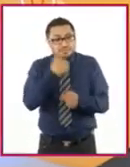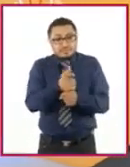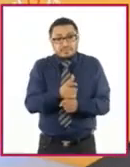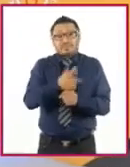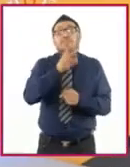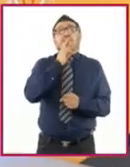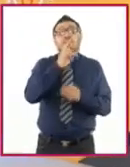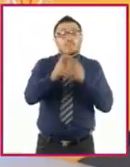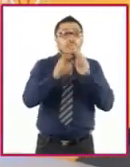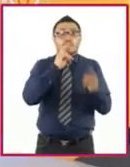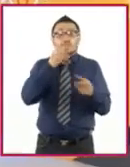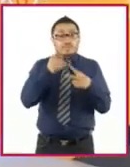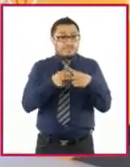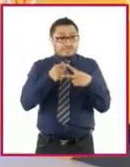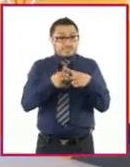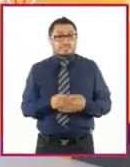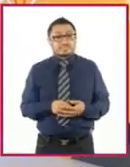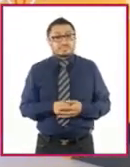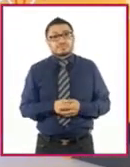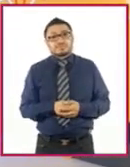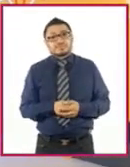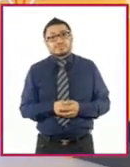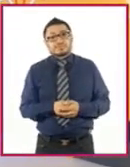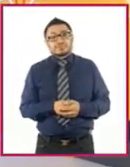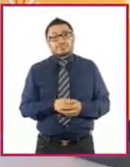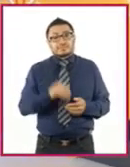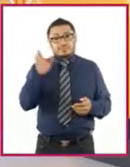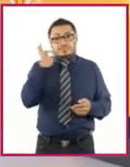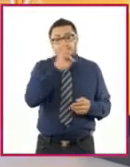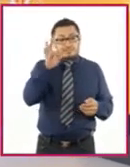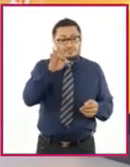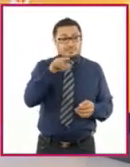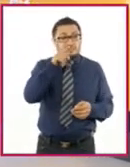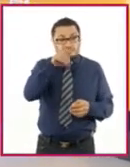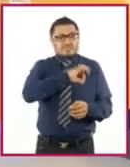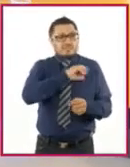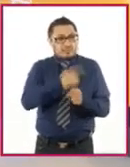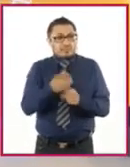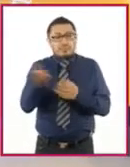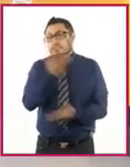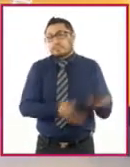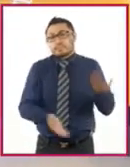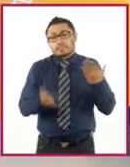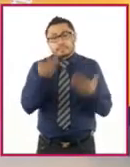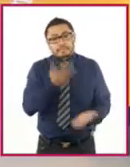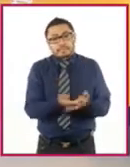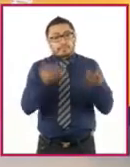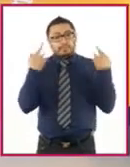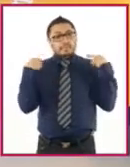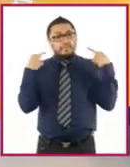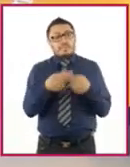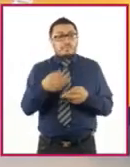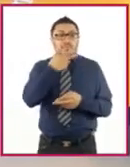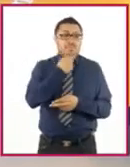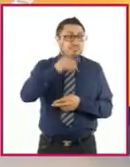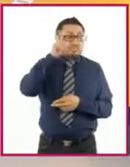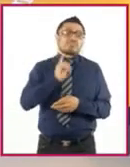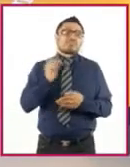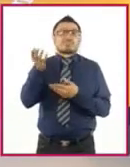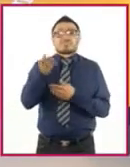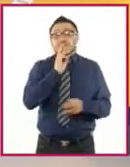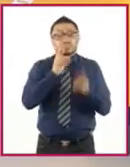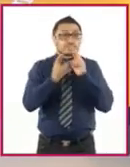las operaciones. Si tienen la oportunidad, compartan con sus maestras y maestros sus